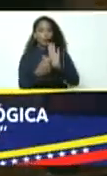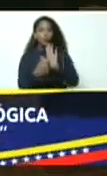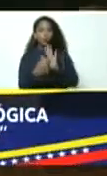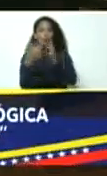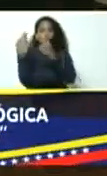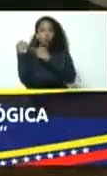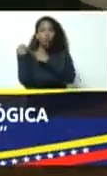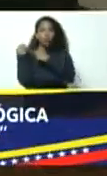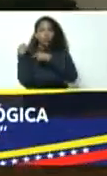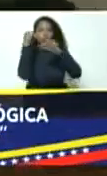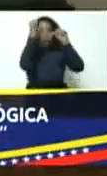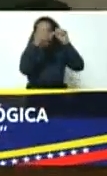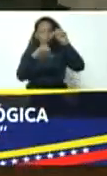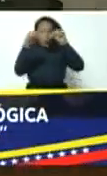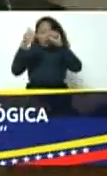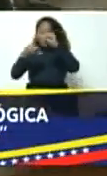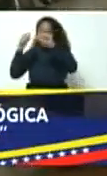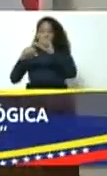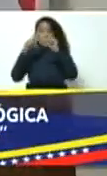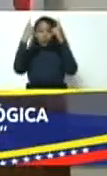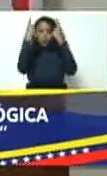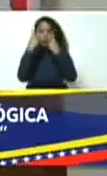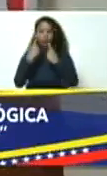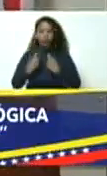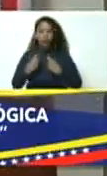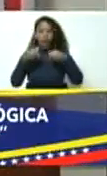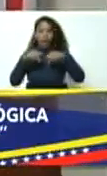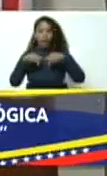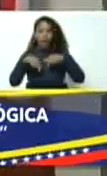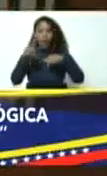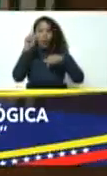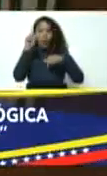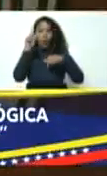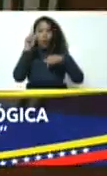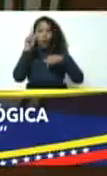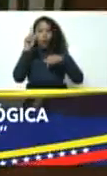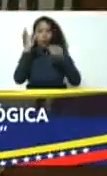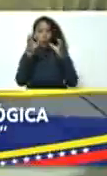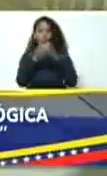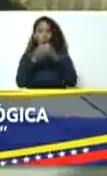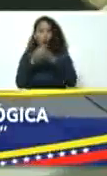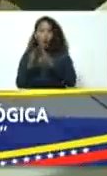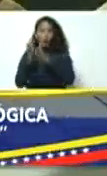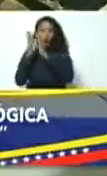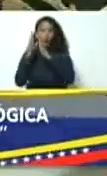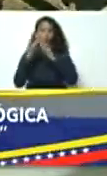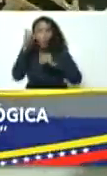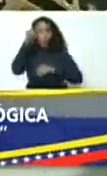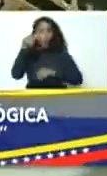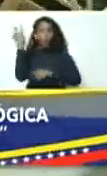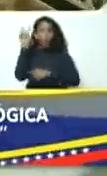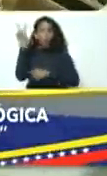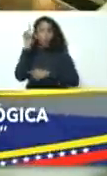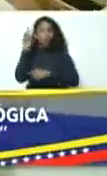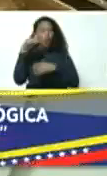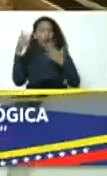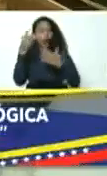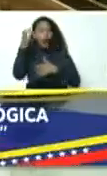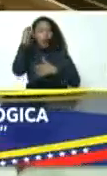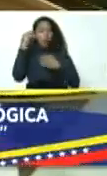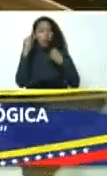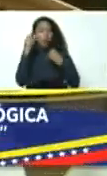respectivo diagnóstico, sus exámenes. Esta es una unidad, mi comandante y todo el pueblo de Venezuela, que está